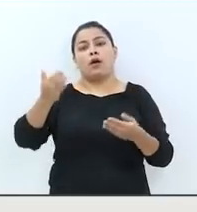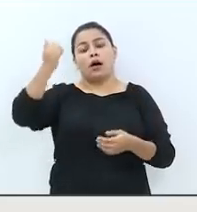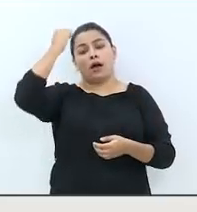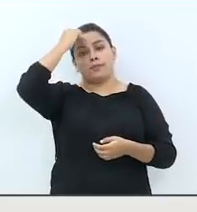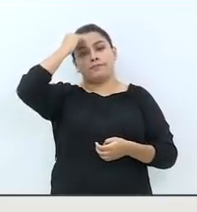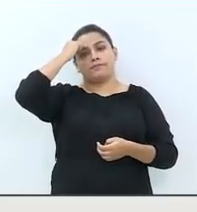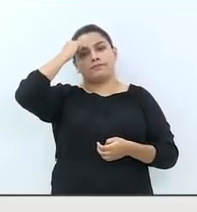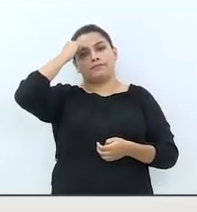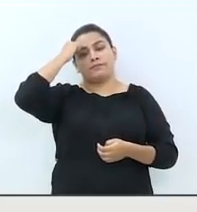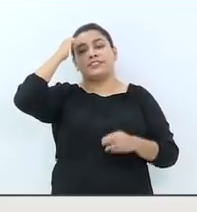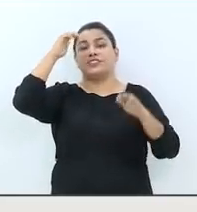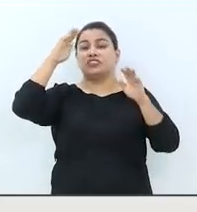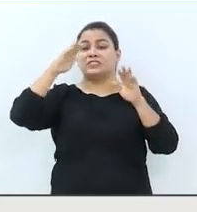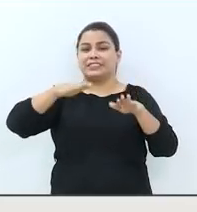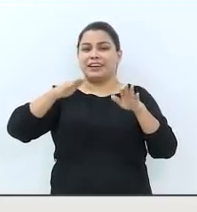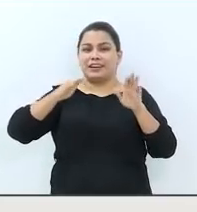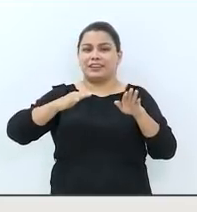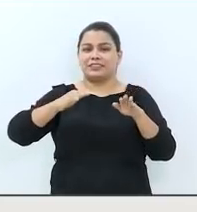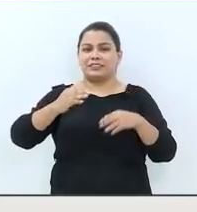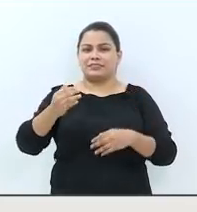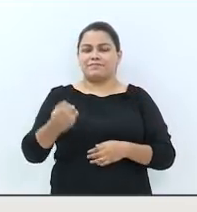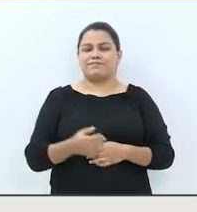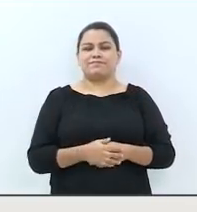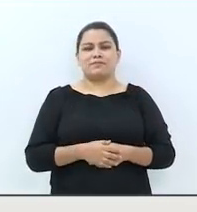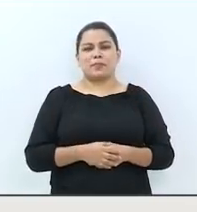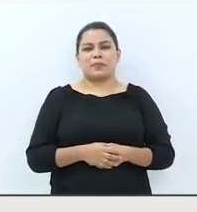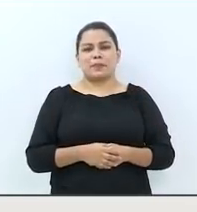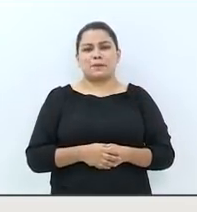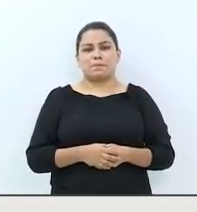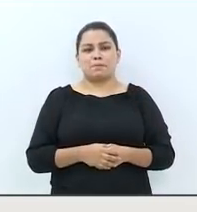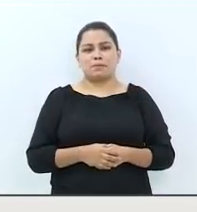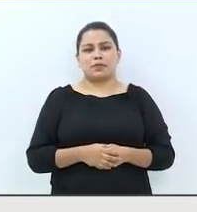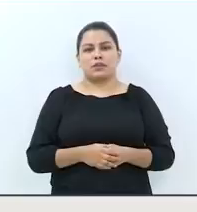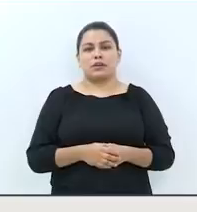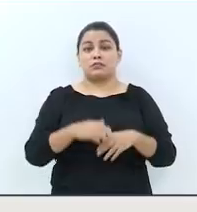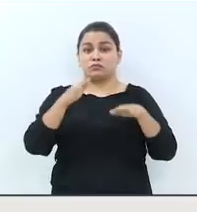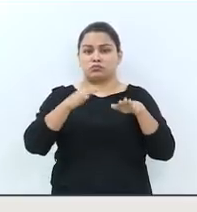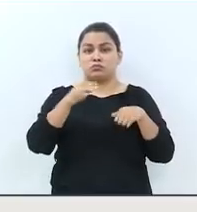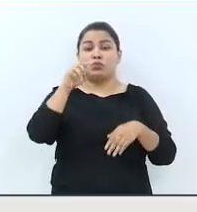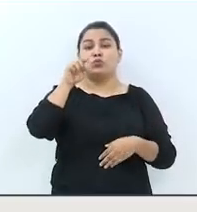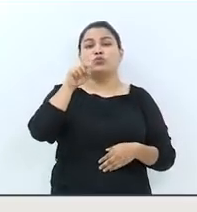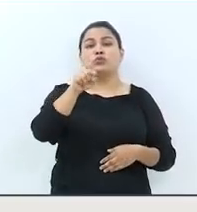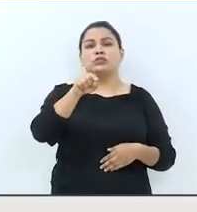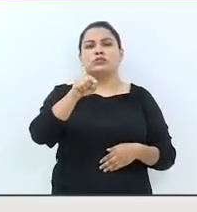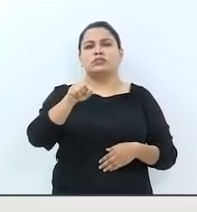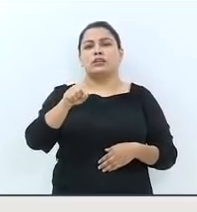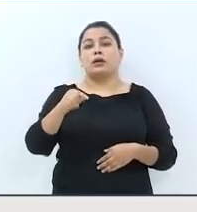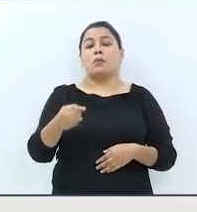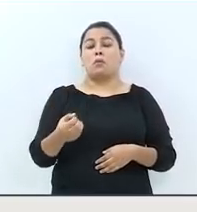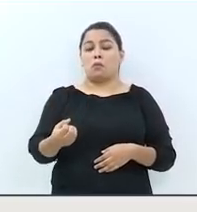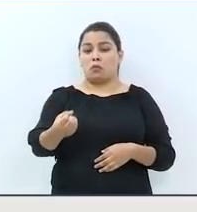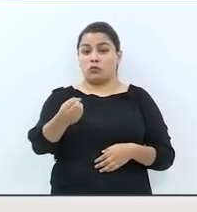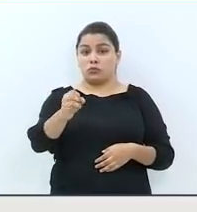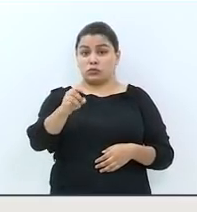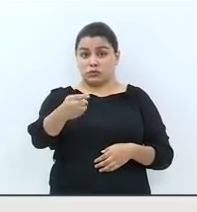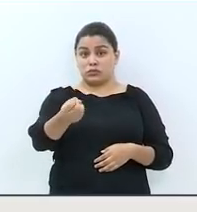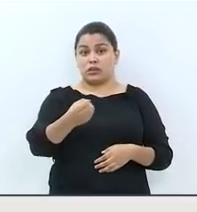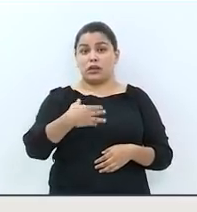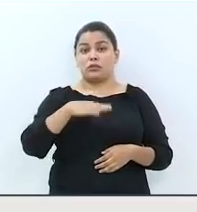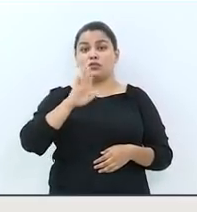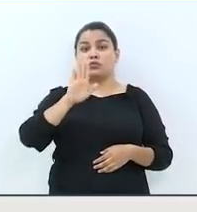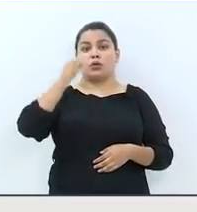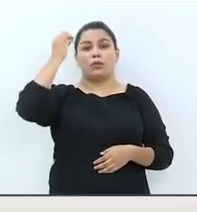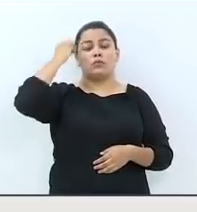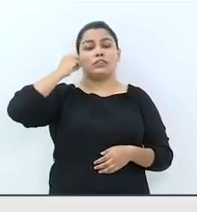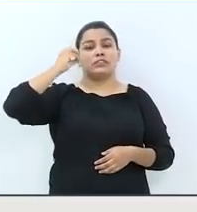Pero gracias, Carlos, por hacerme recordar ese buen momento. No, al contrario, gracias a ustedes por esta retroalimentación fantástica que creo